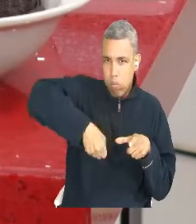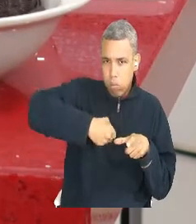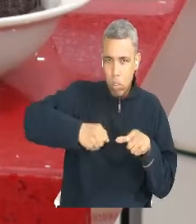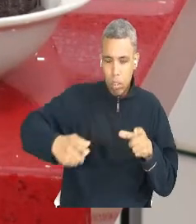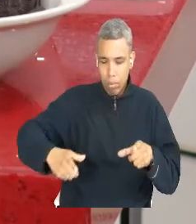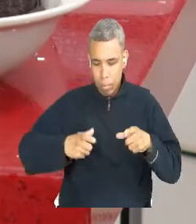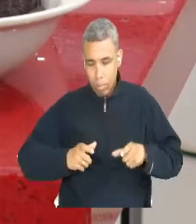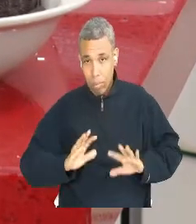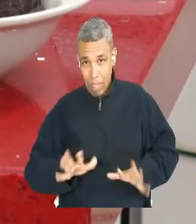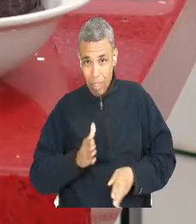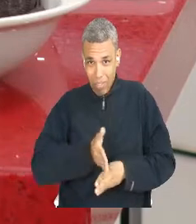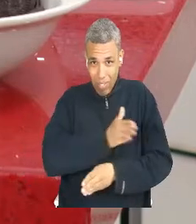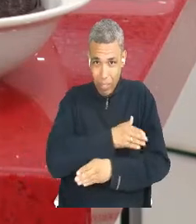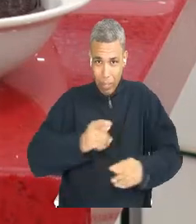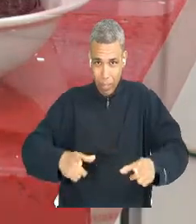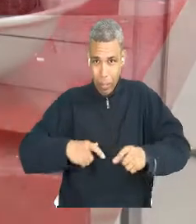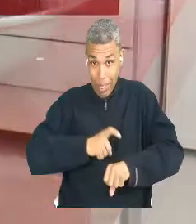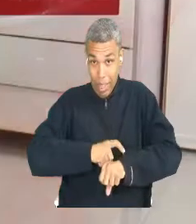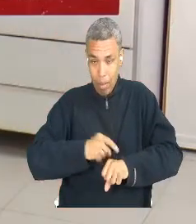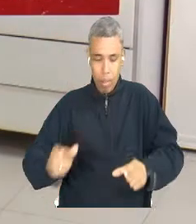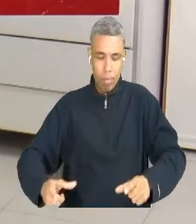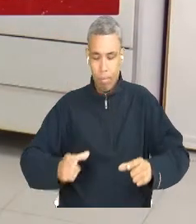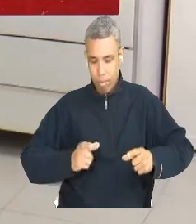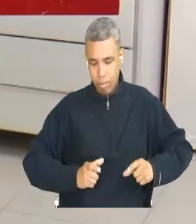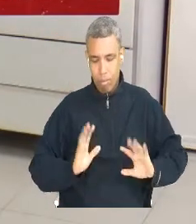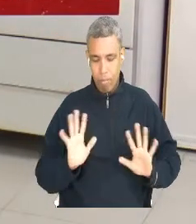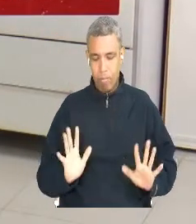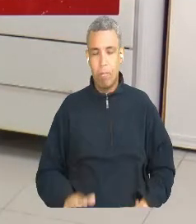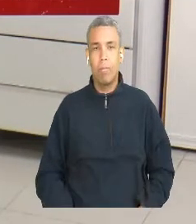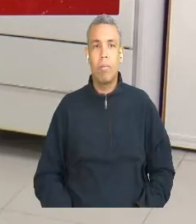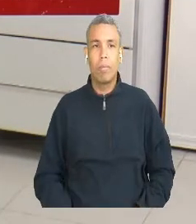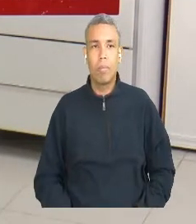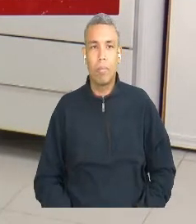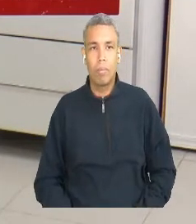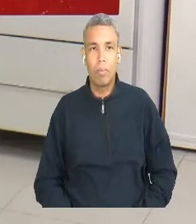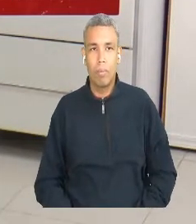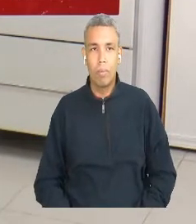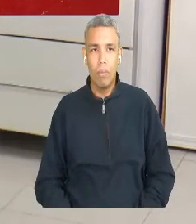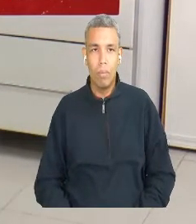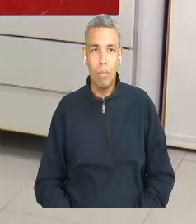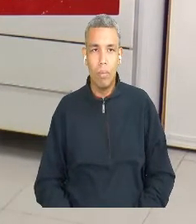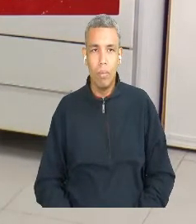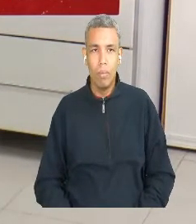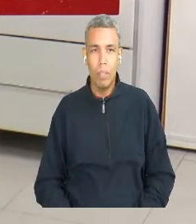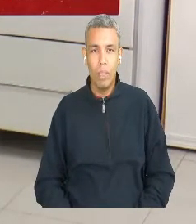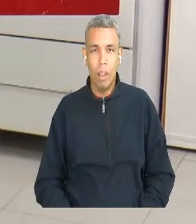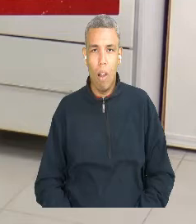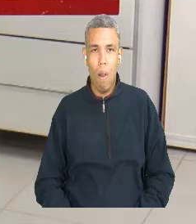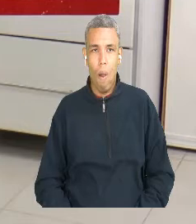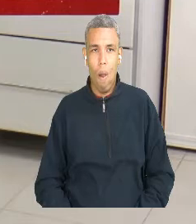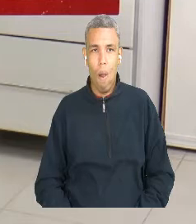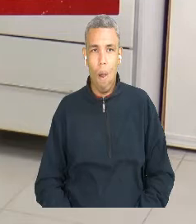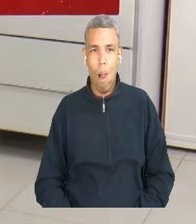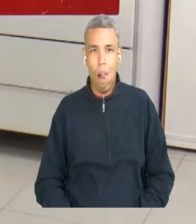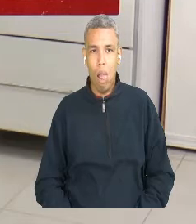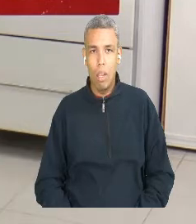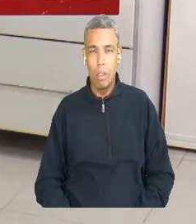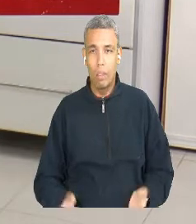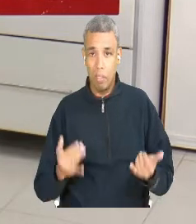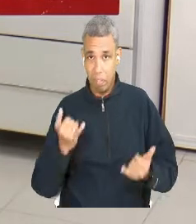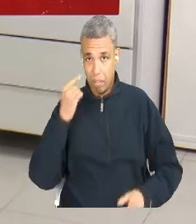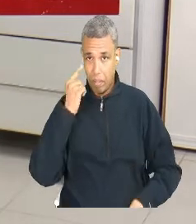ya preparada. Vamos a hacer unas para que los televidentes miren cómo es el proceso. Para que y emplatar. Ya ahorita, después, cuando